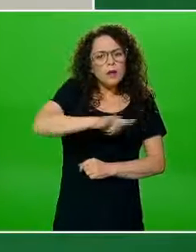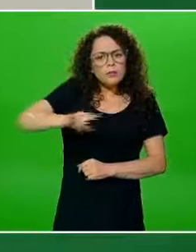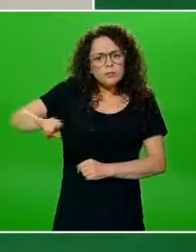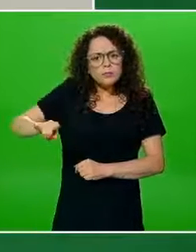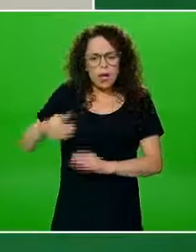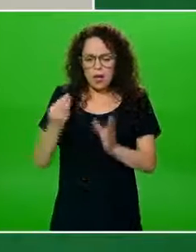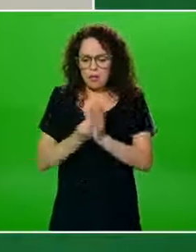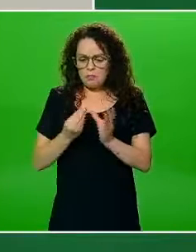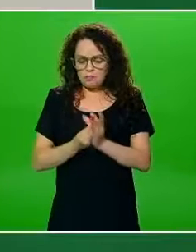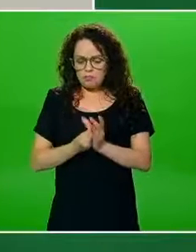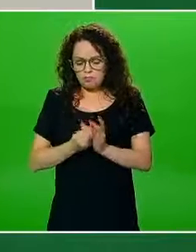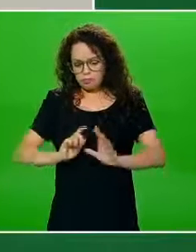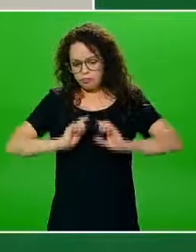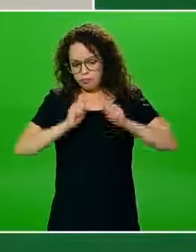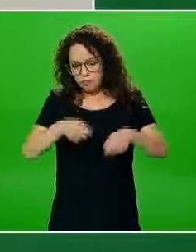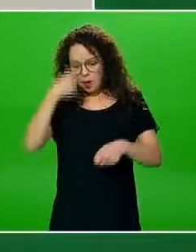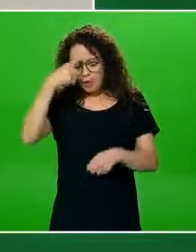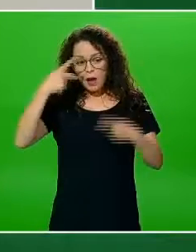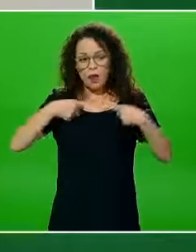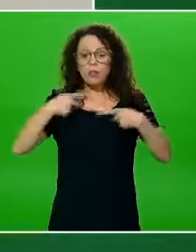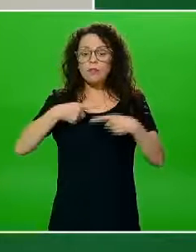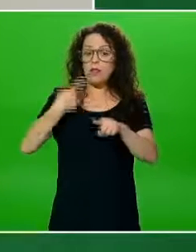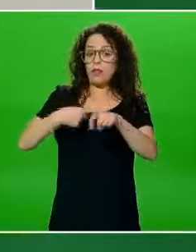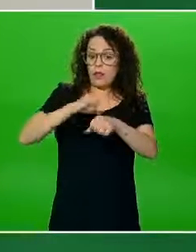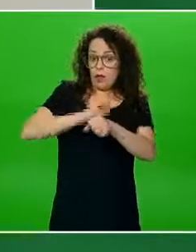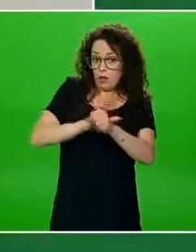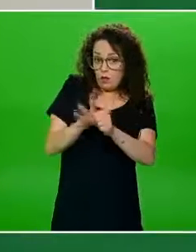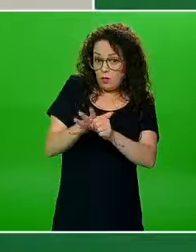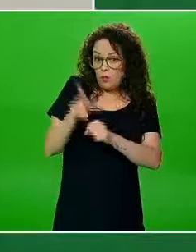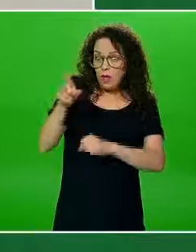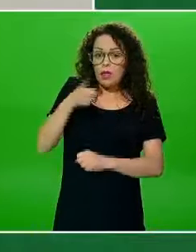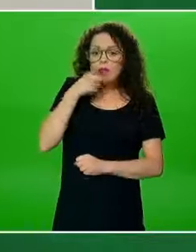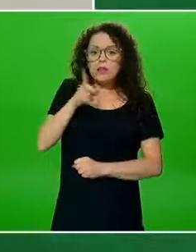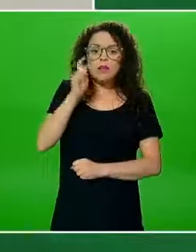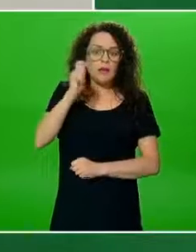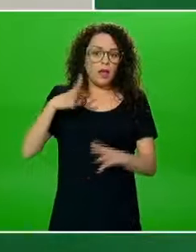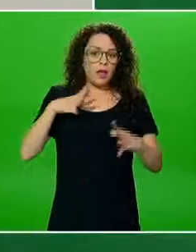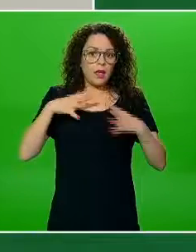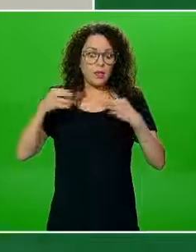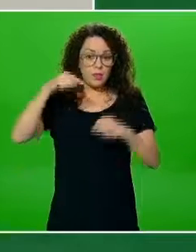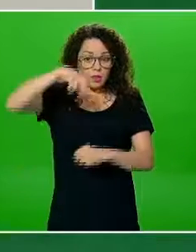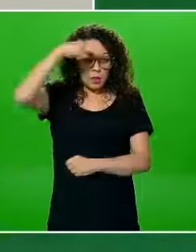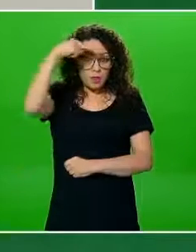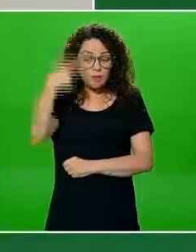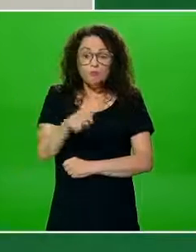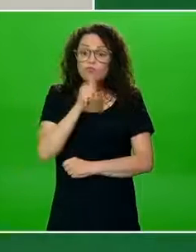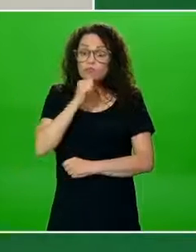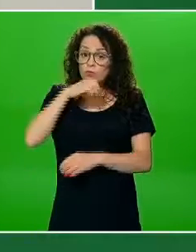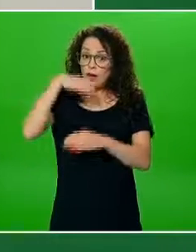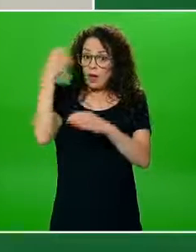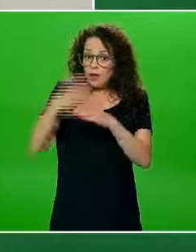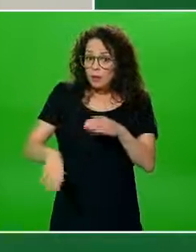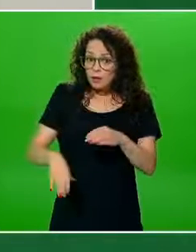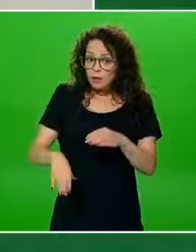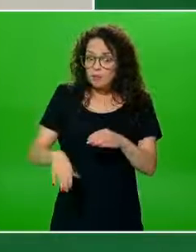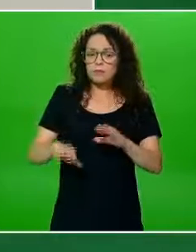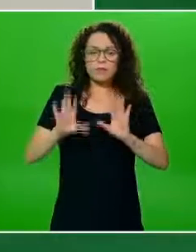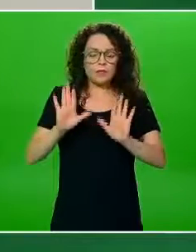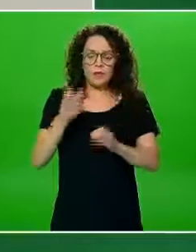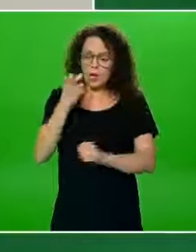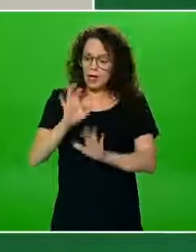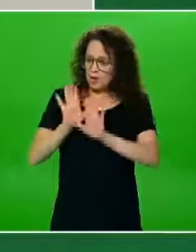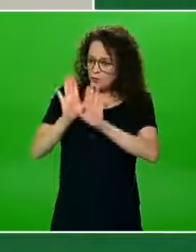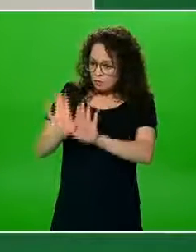clasificadas para la atención de pacientes COVID, el lineamiento me dice que mientras la epidemia en México no termine, pues yo de esas 1,000 camas debería